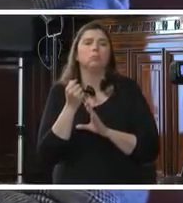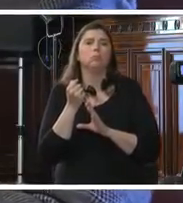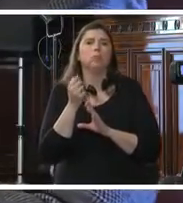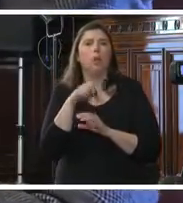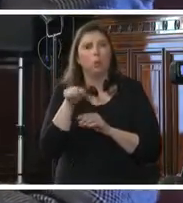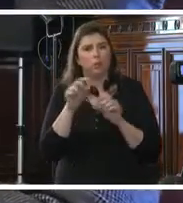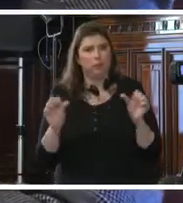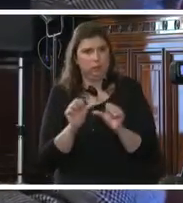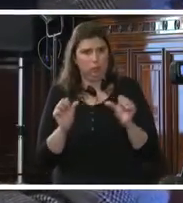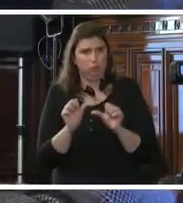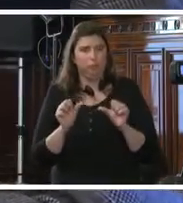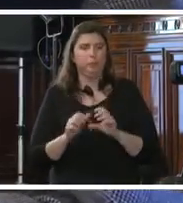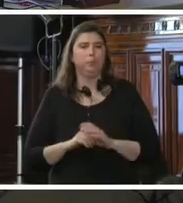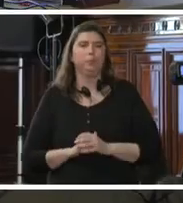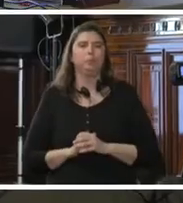efectuado, ¿no? Eso.